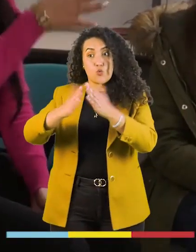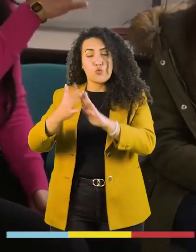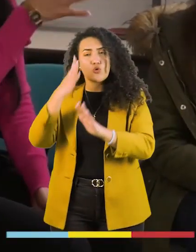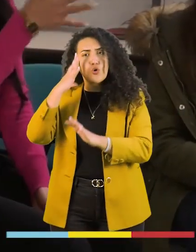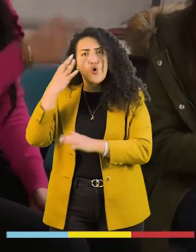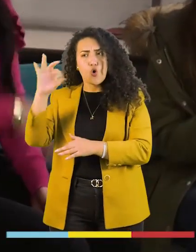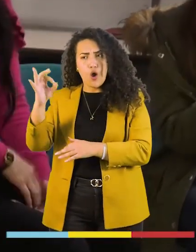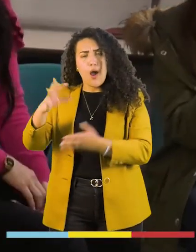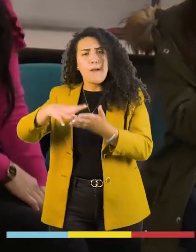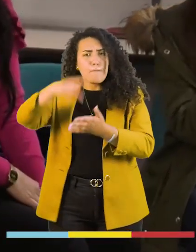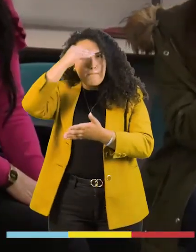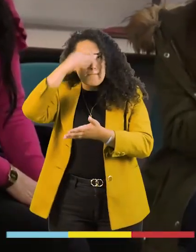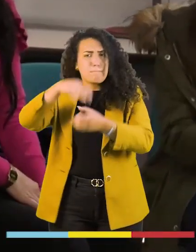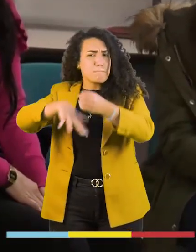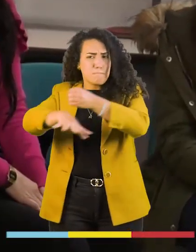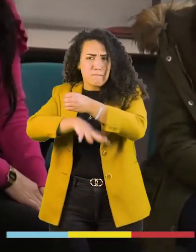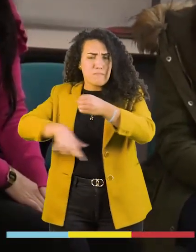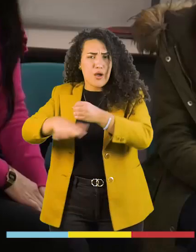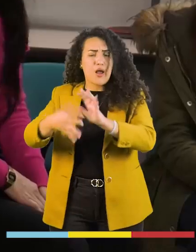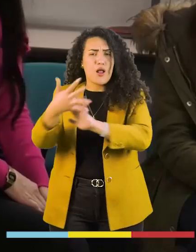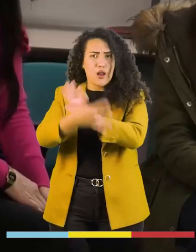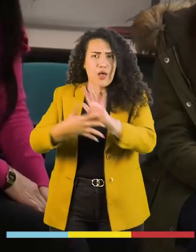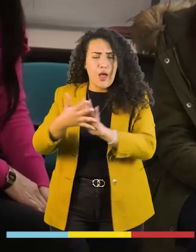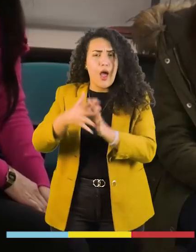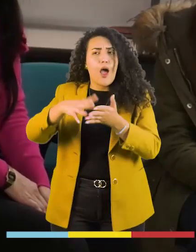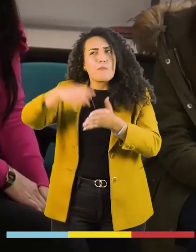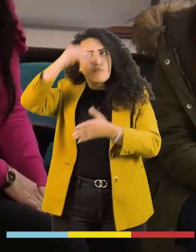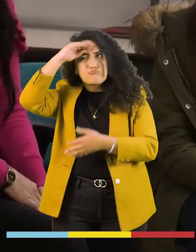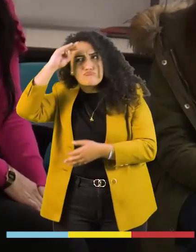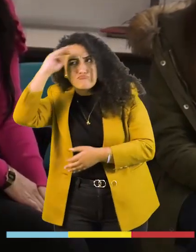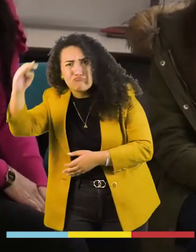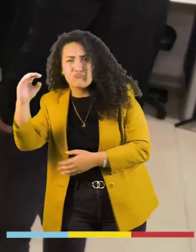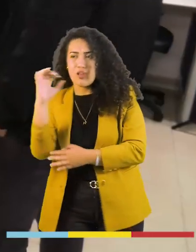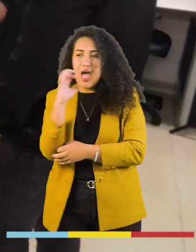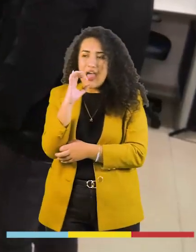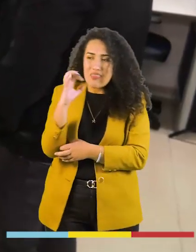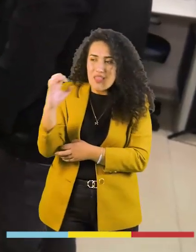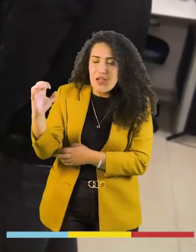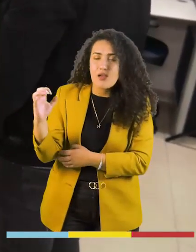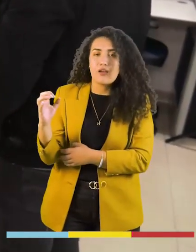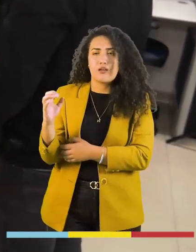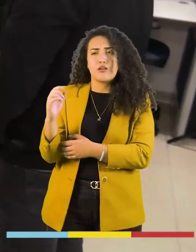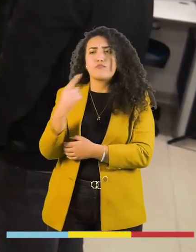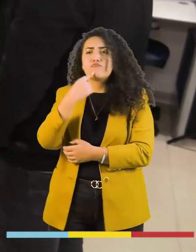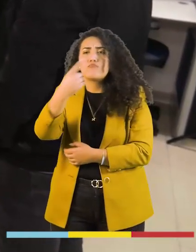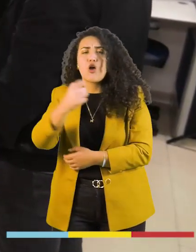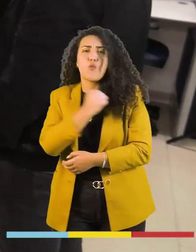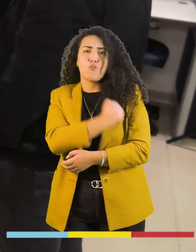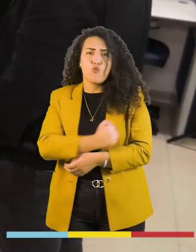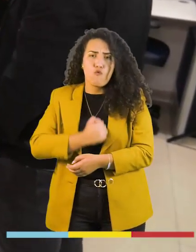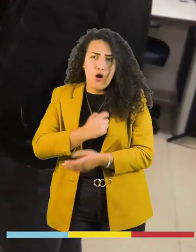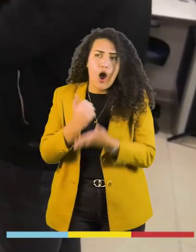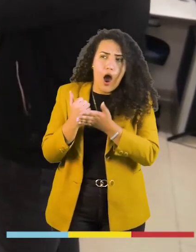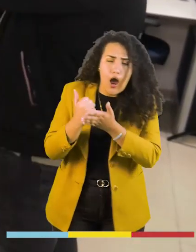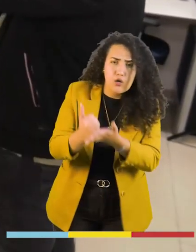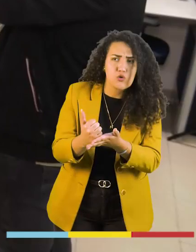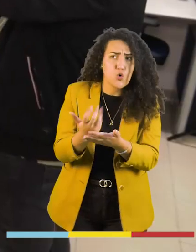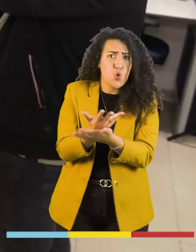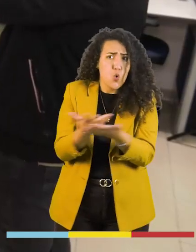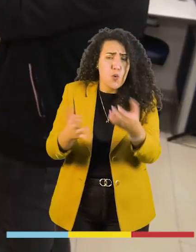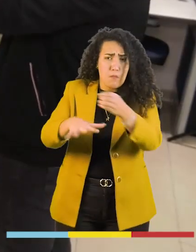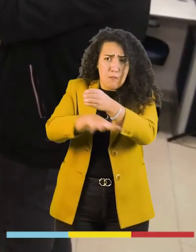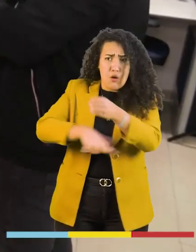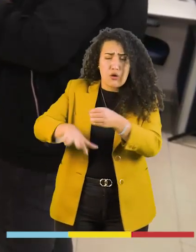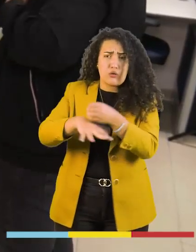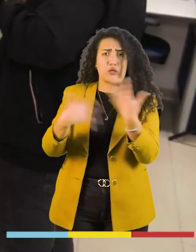Es importante que la comunidad oyente aprenda lo básico de la lengua de señas, como aprender a saludar, aprender el alfabeto dactilológico, aprender a decir